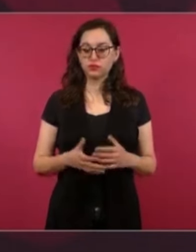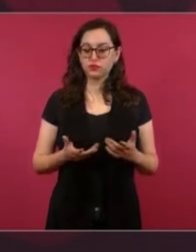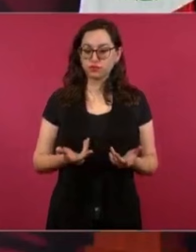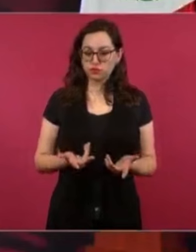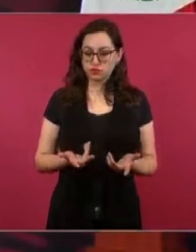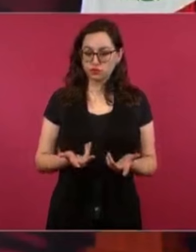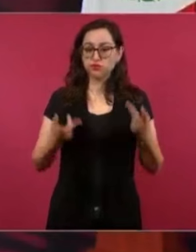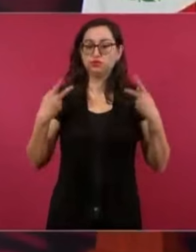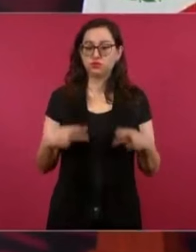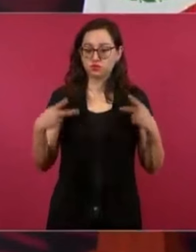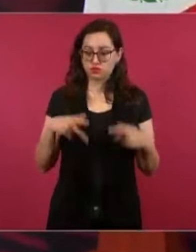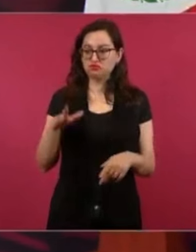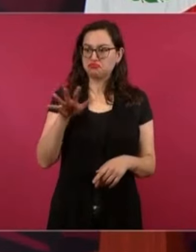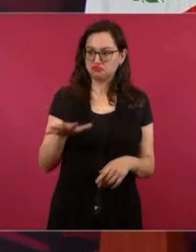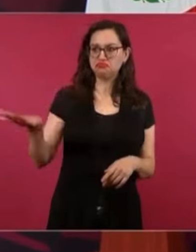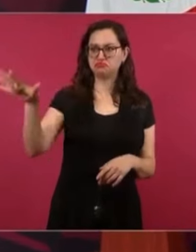cuando se habla de violencia,